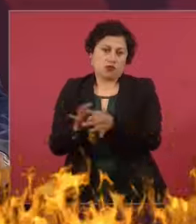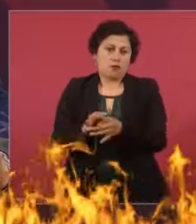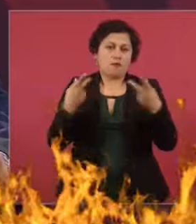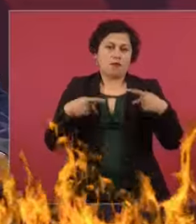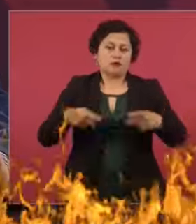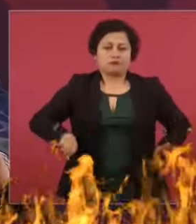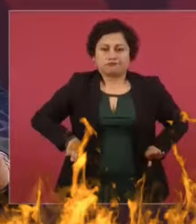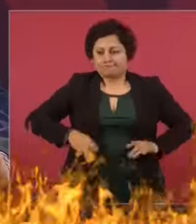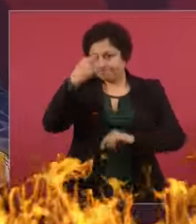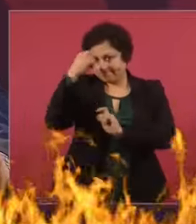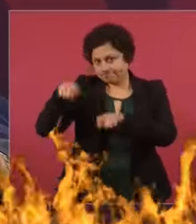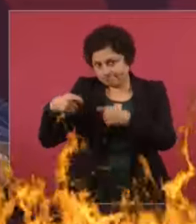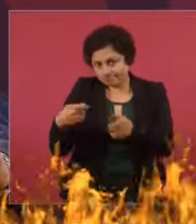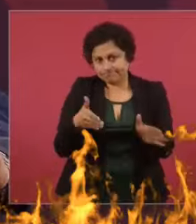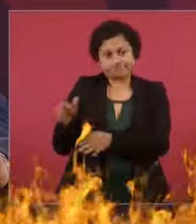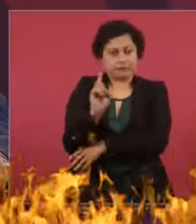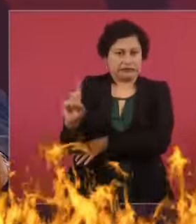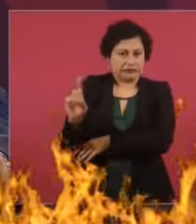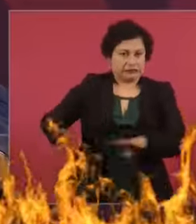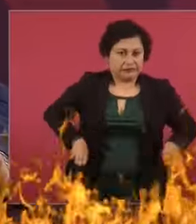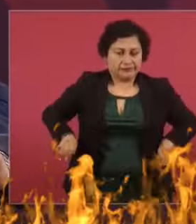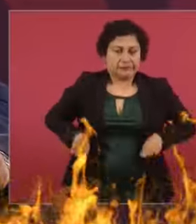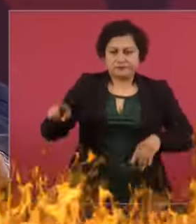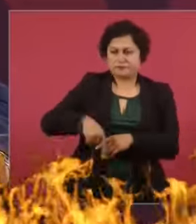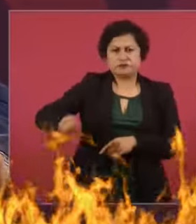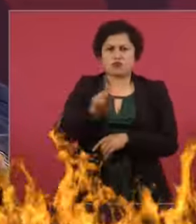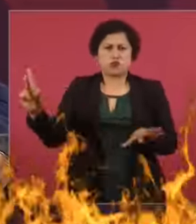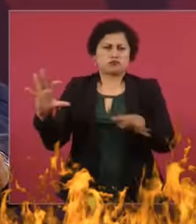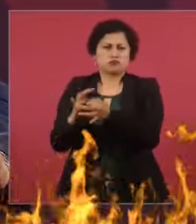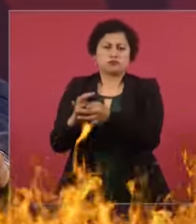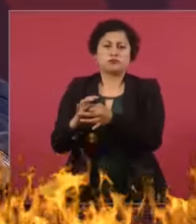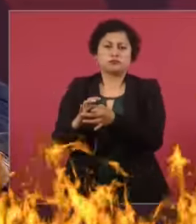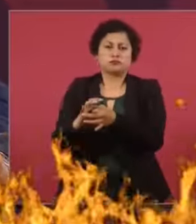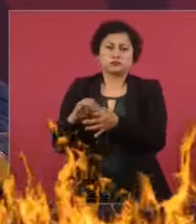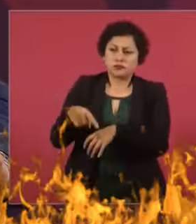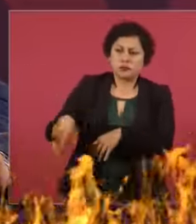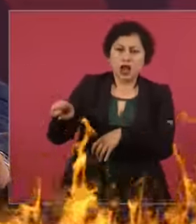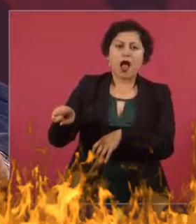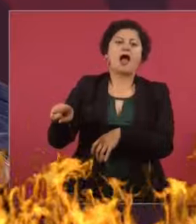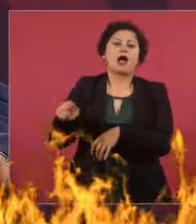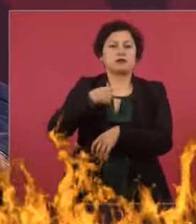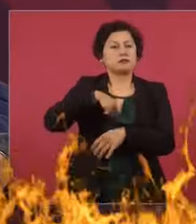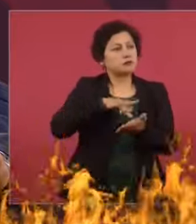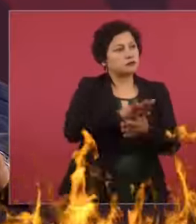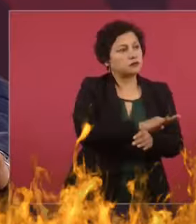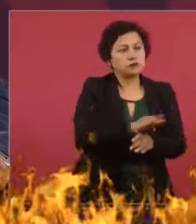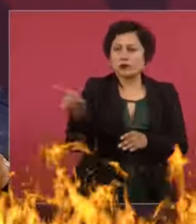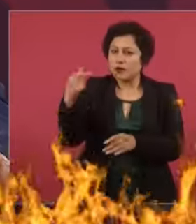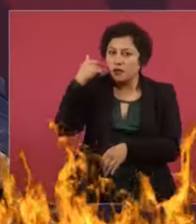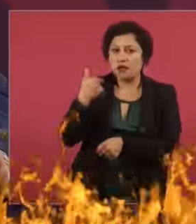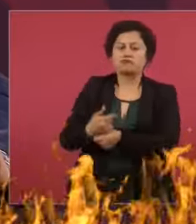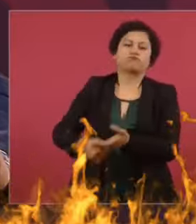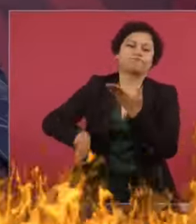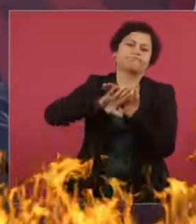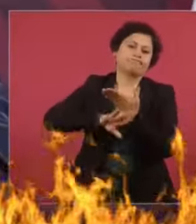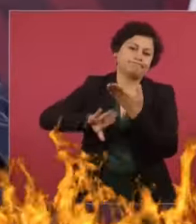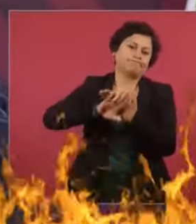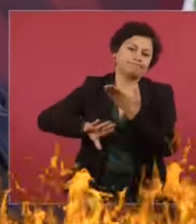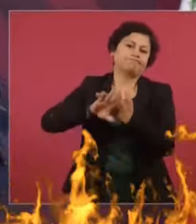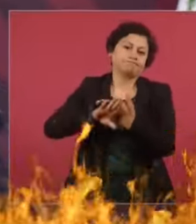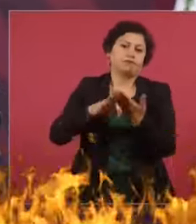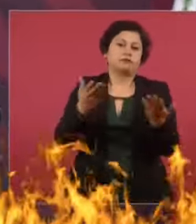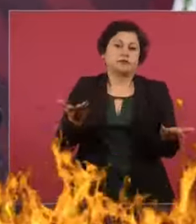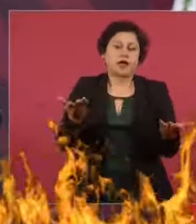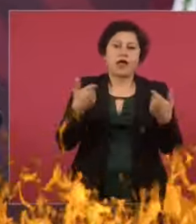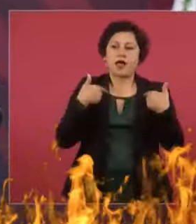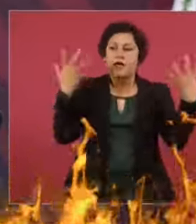conservadurismo a este atacarnos y es cuando nos damos cuenta